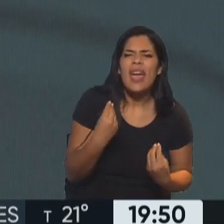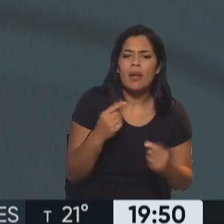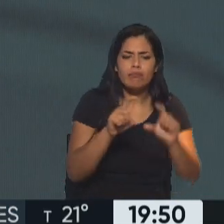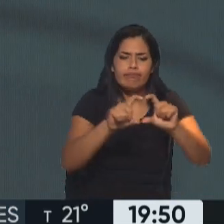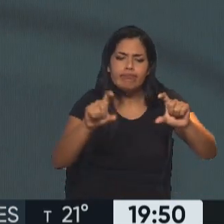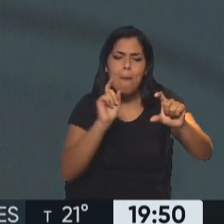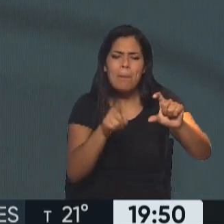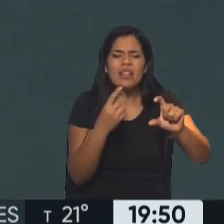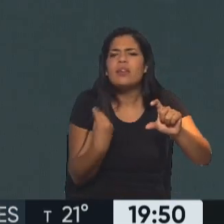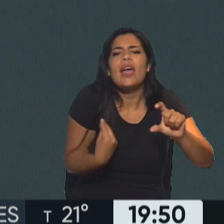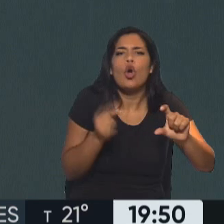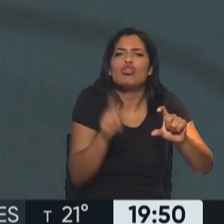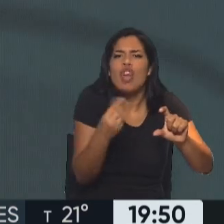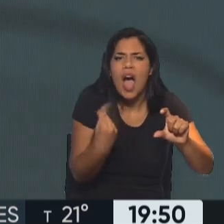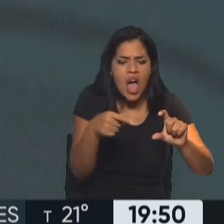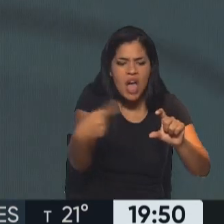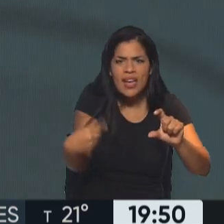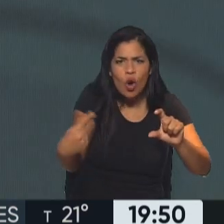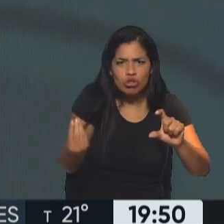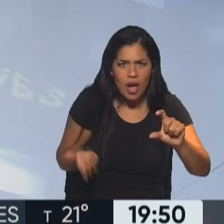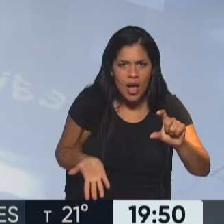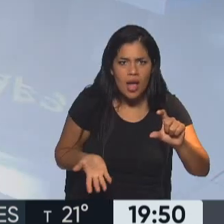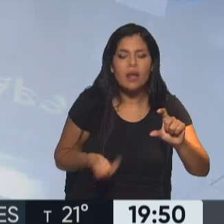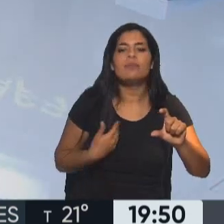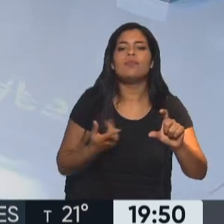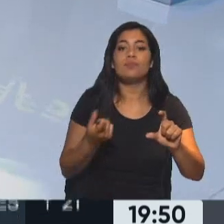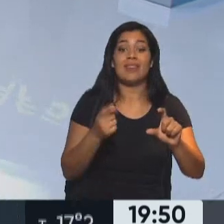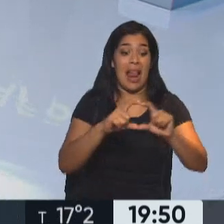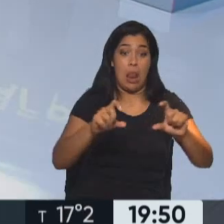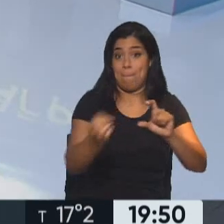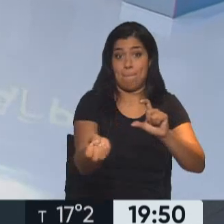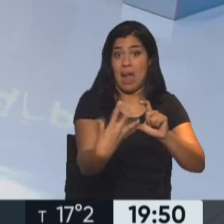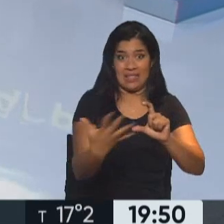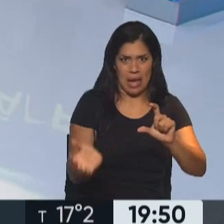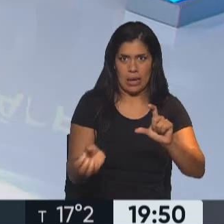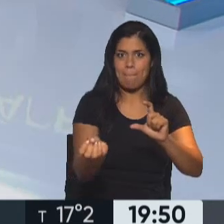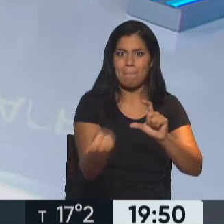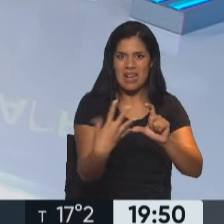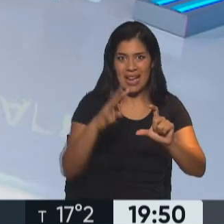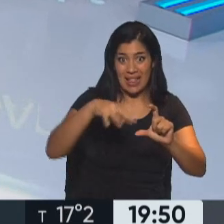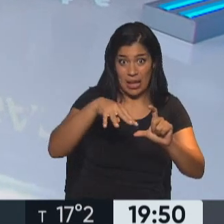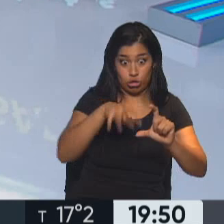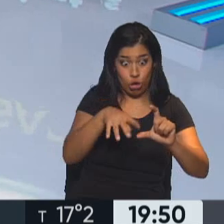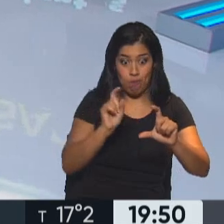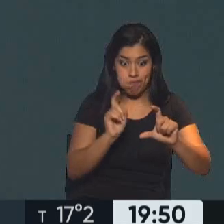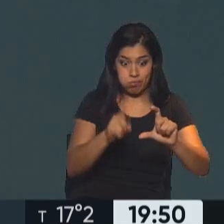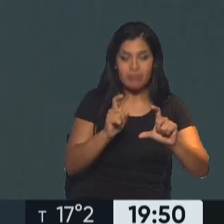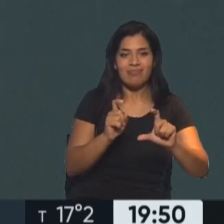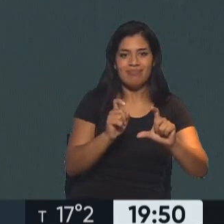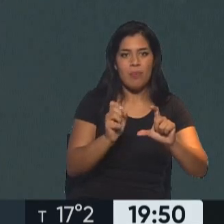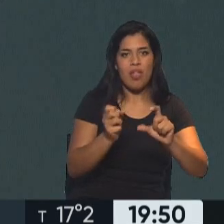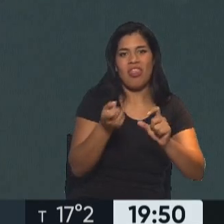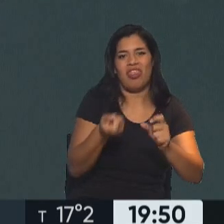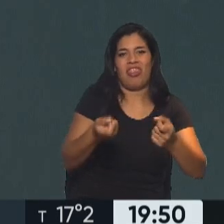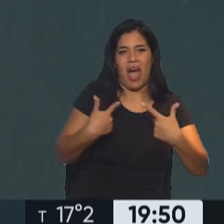Claro. Presionás. Digo, para entenderlo mejor. Estas reacciones son como las de Facebook, ¿no? Exactamente. Como las de Facebook,